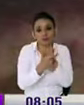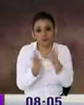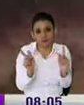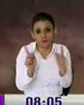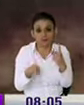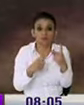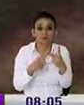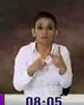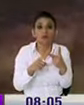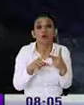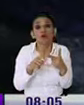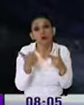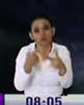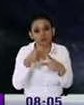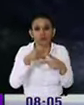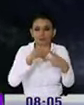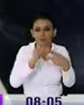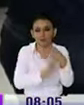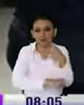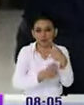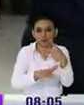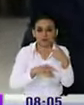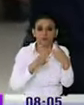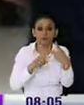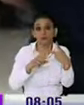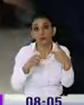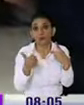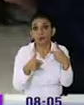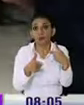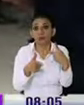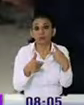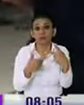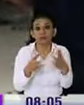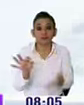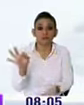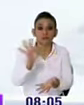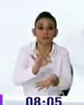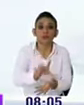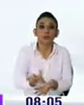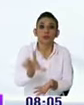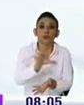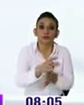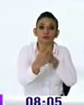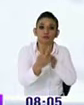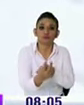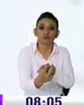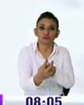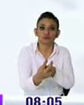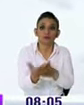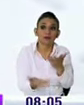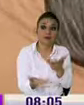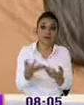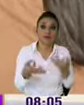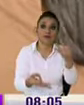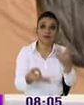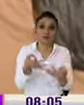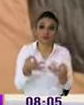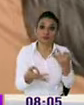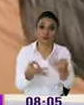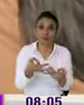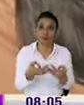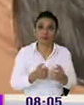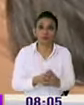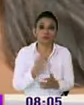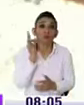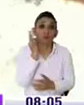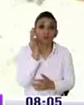y está con medidas sustitutivas, mientras que el otro será presentado ese lunes en una audiencia de llamamiento a juicio, a la que acudirá